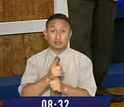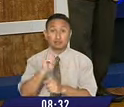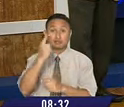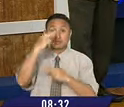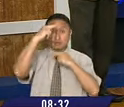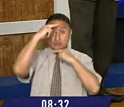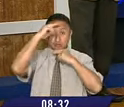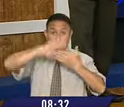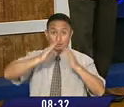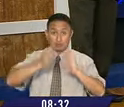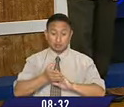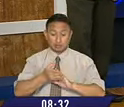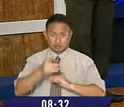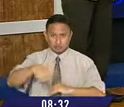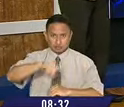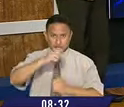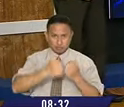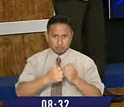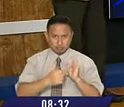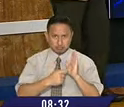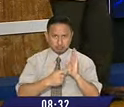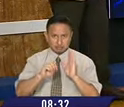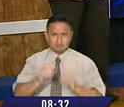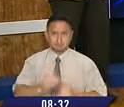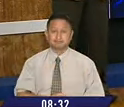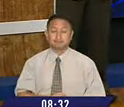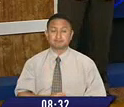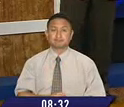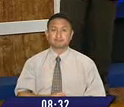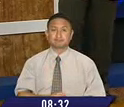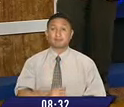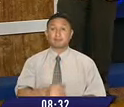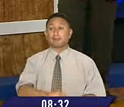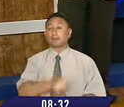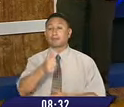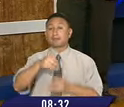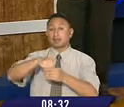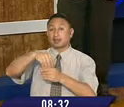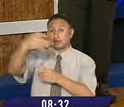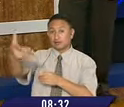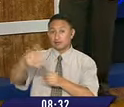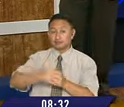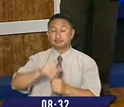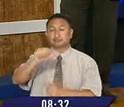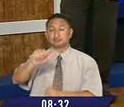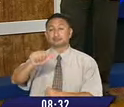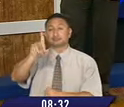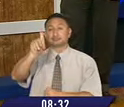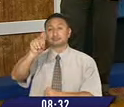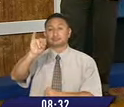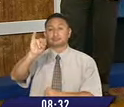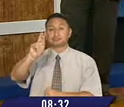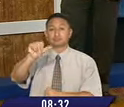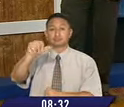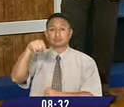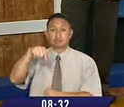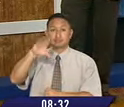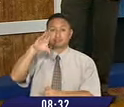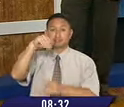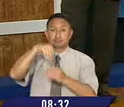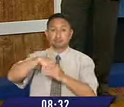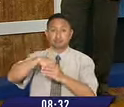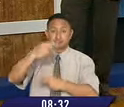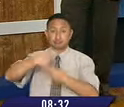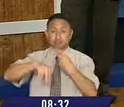comunidad es doliente con este tipo de problemas. Y ahora vamos también a exteriores, pero esta vez con Adriana Rojas. Ella se encuentra en el centro comercial del Comité